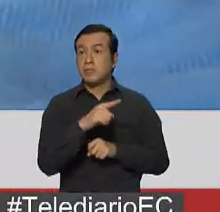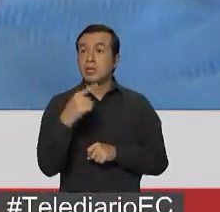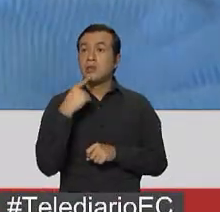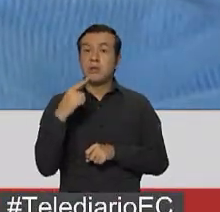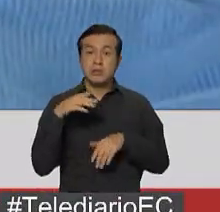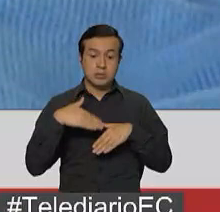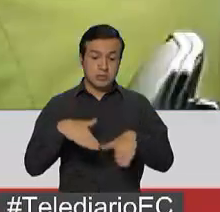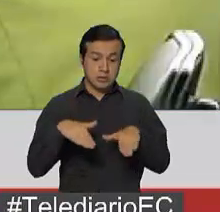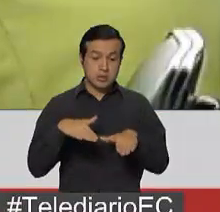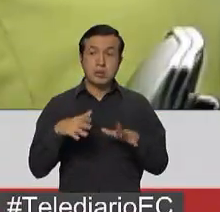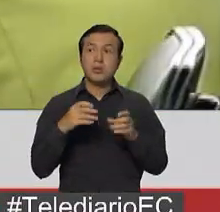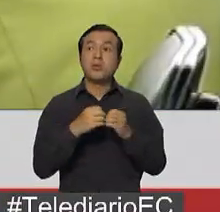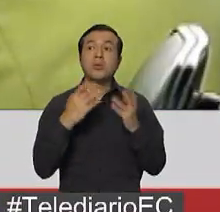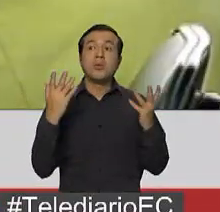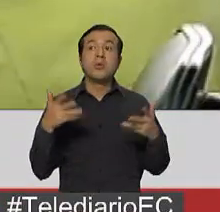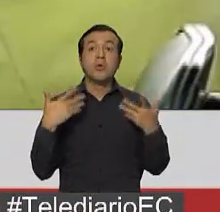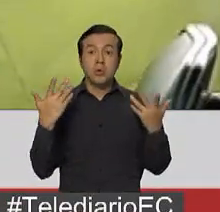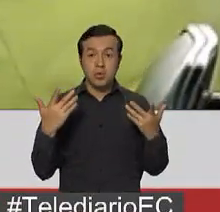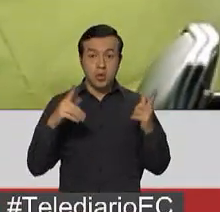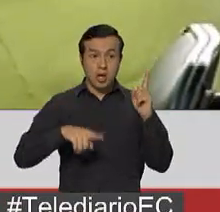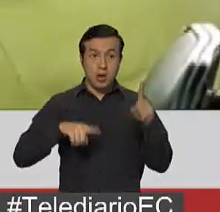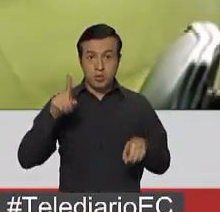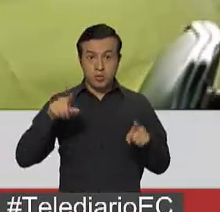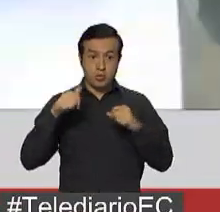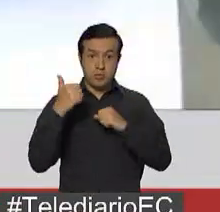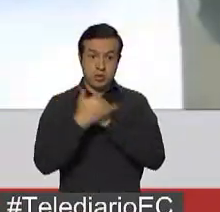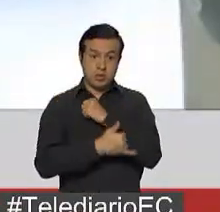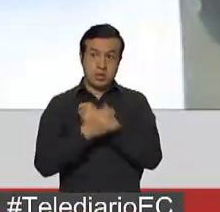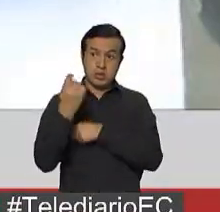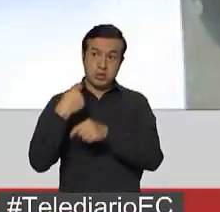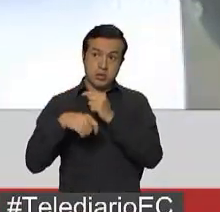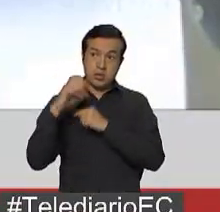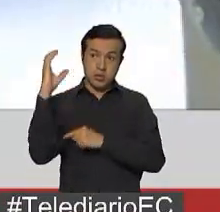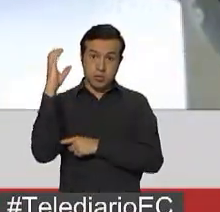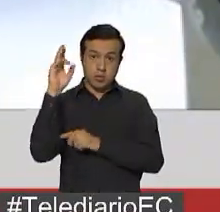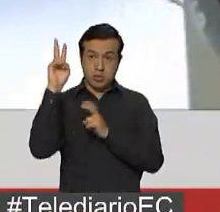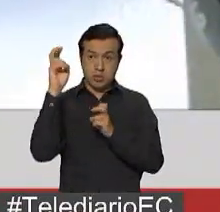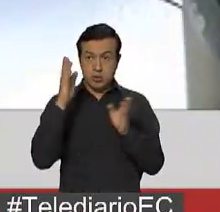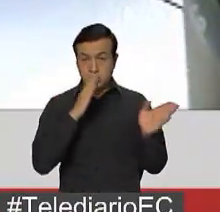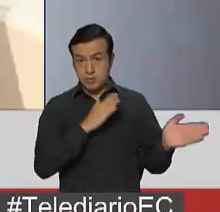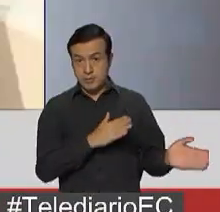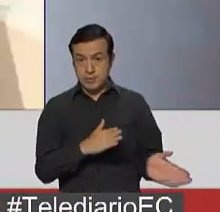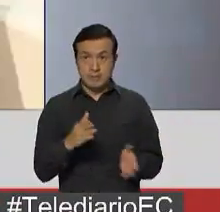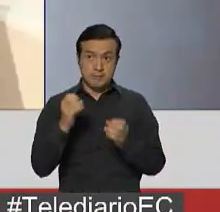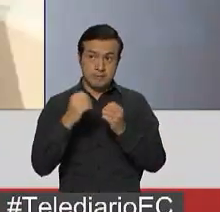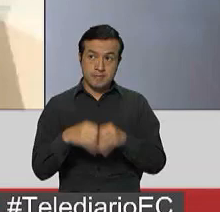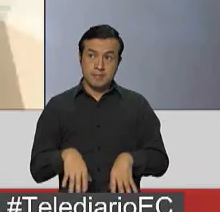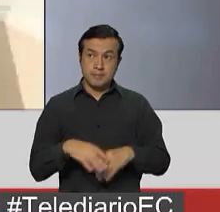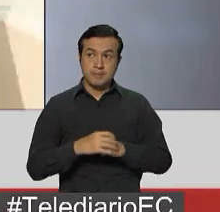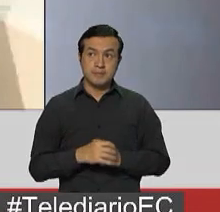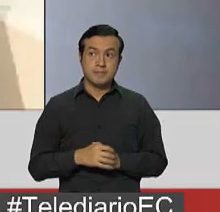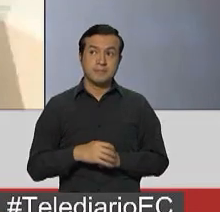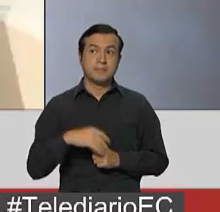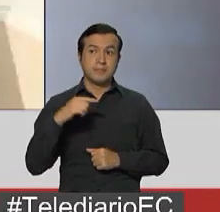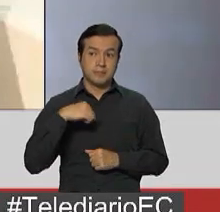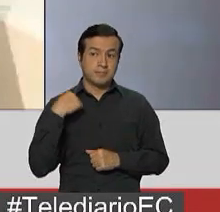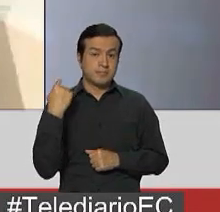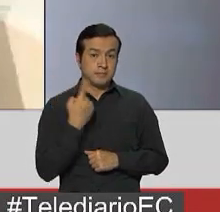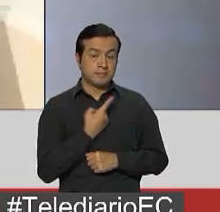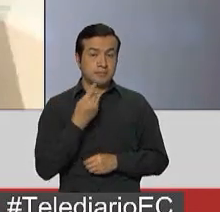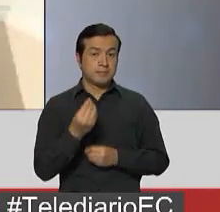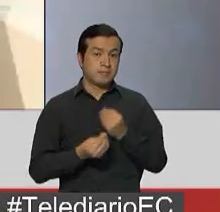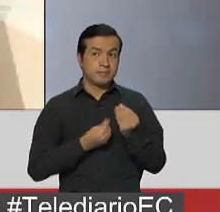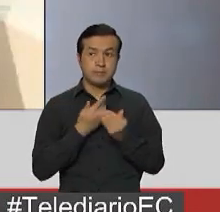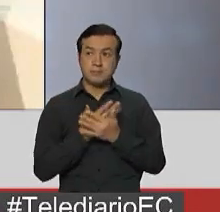socio a la cancelación de exportaciones desde varios países entre ellos colombia por temas logísticos que nosotros nos ha tocado es